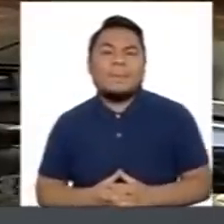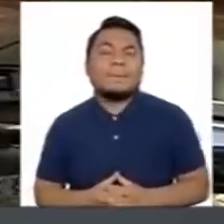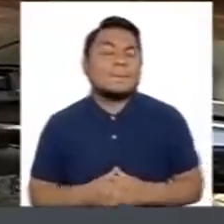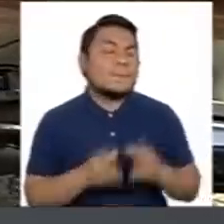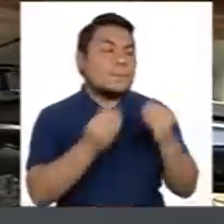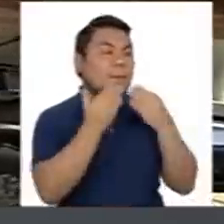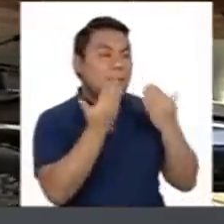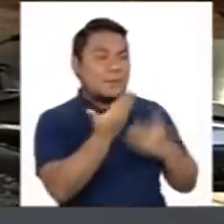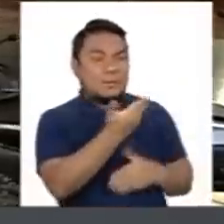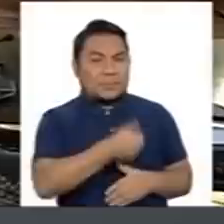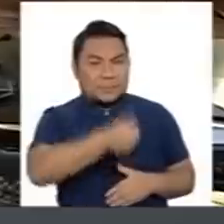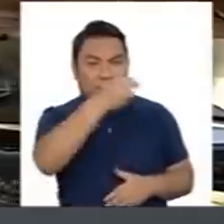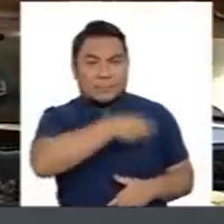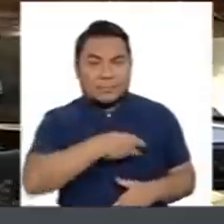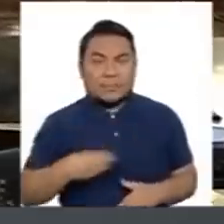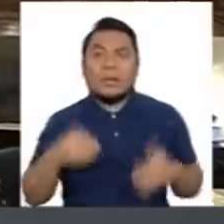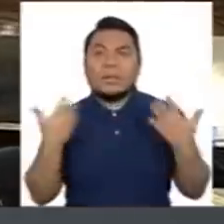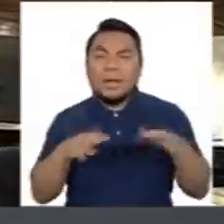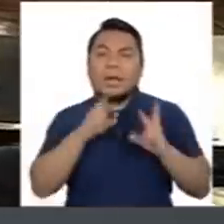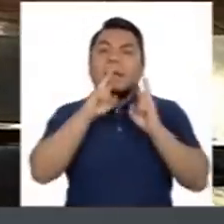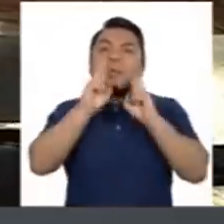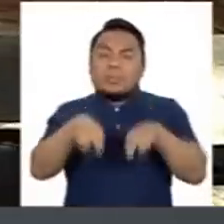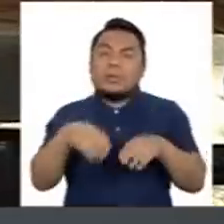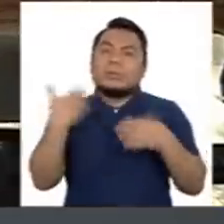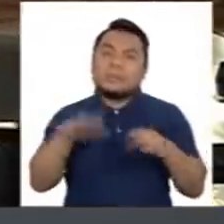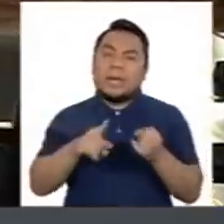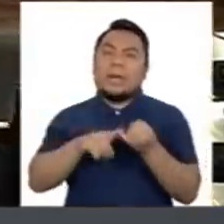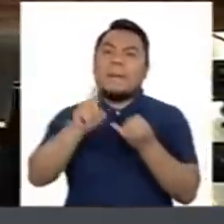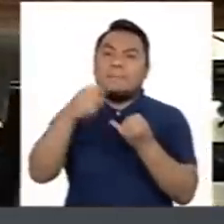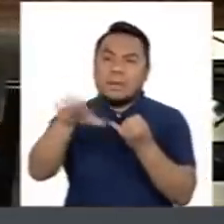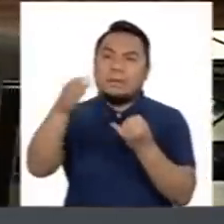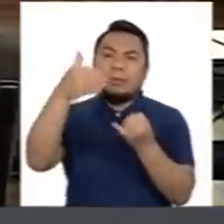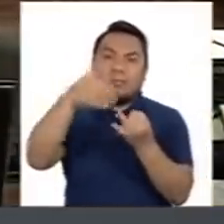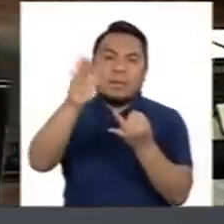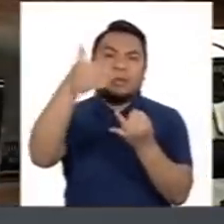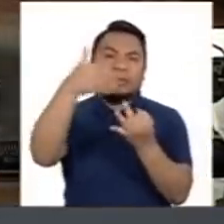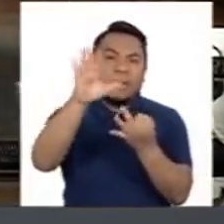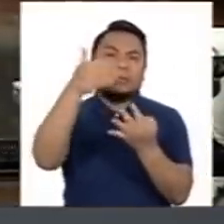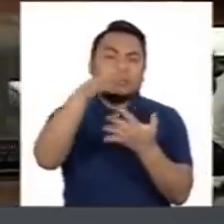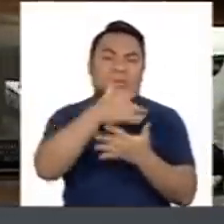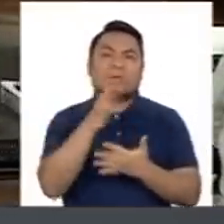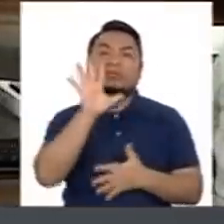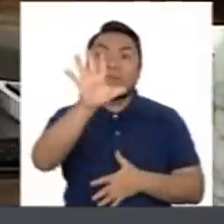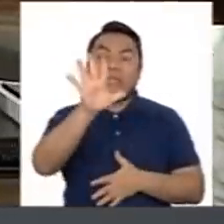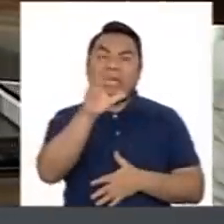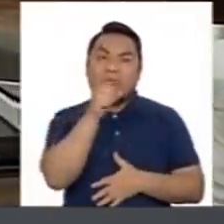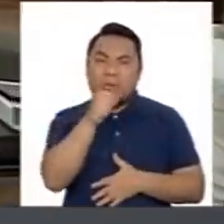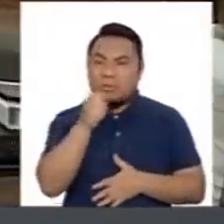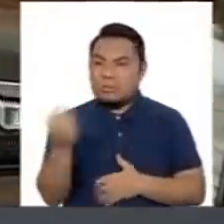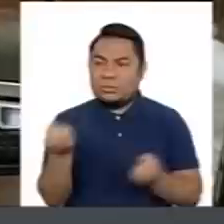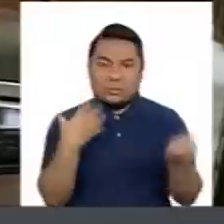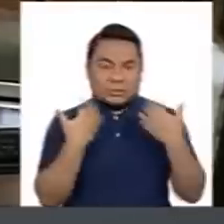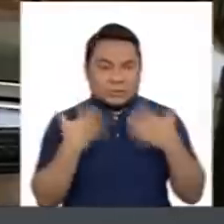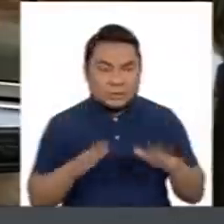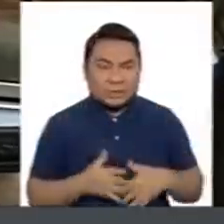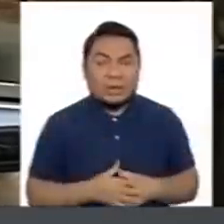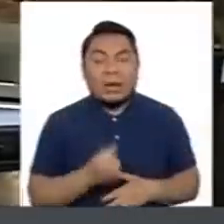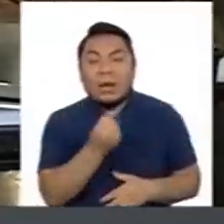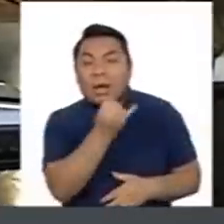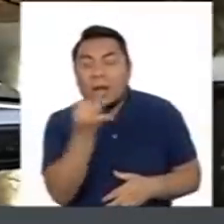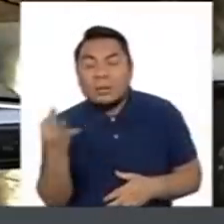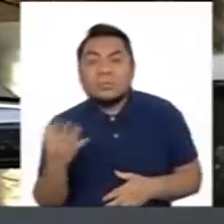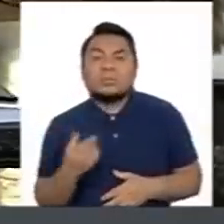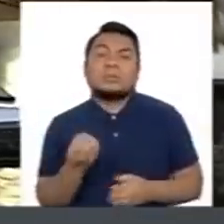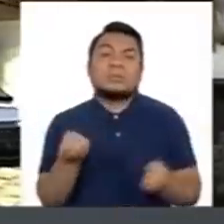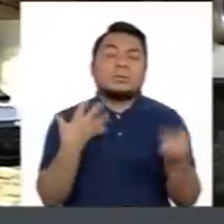Muchas gracias, Premier. Hemos contestado las preguntas de 5 medios de comunicación. Algunos medios